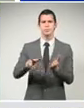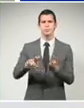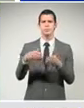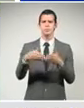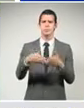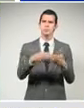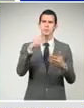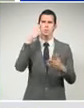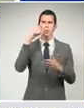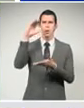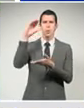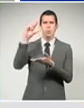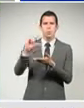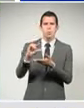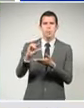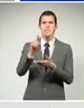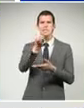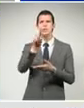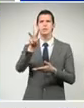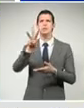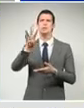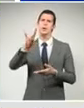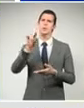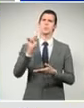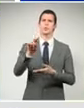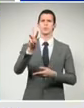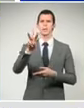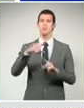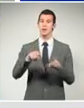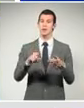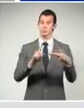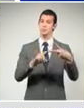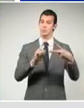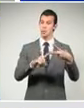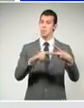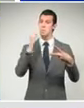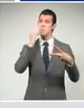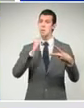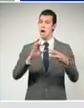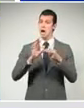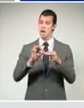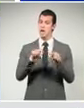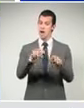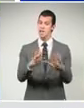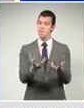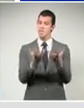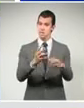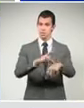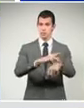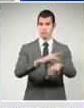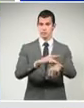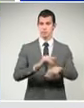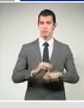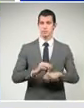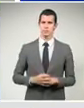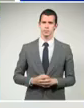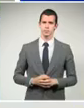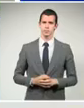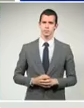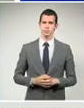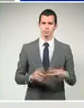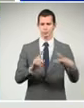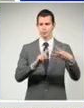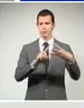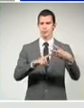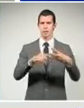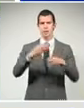139,3, pero de todas formas es la segunda tasa más elevada de nuestro país. Santiago de Cuba